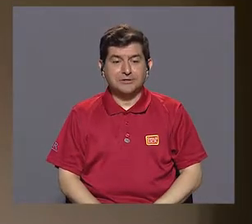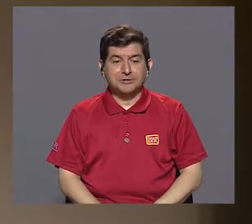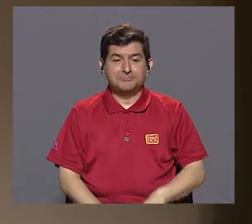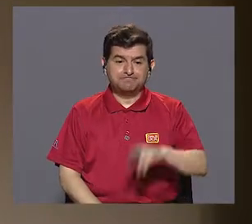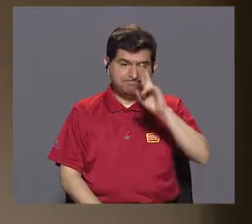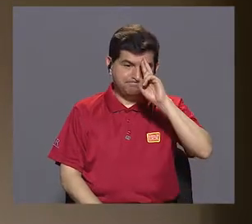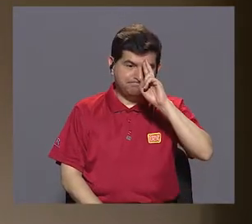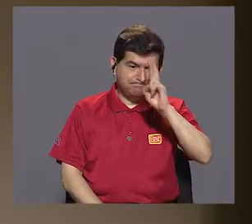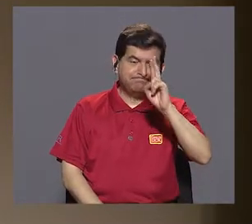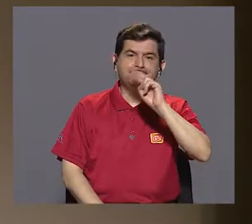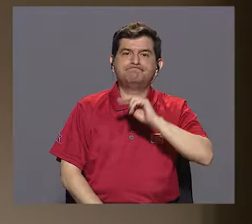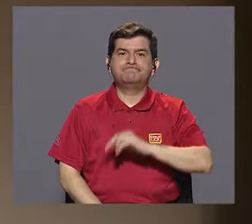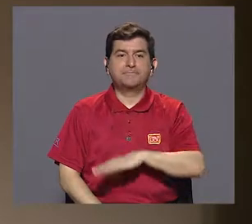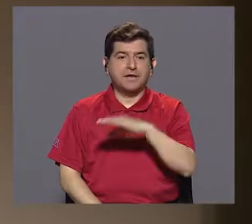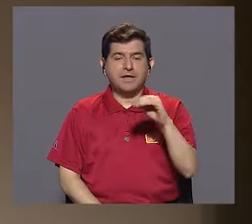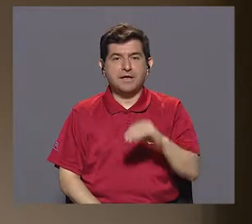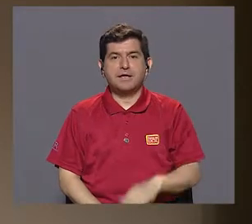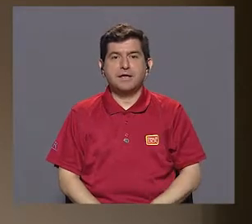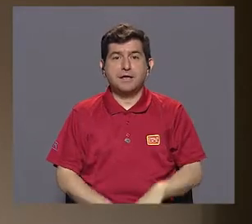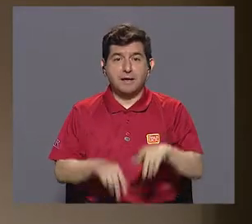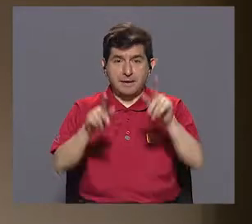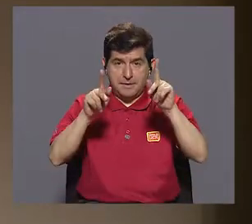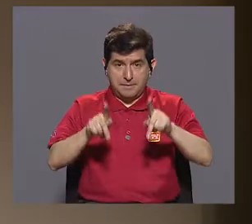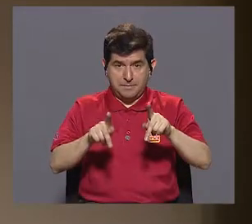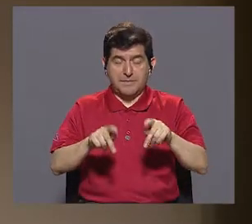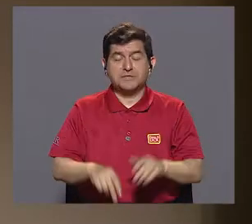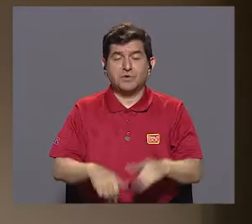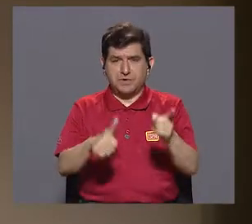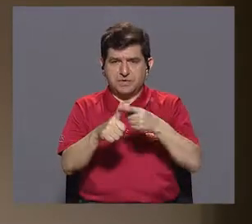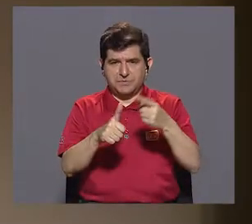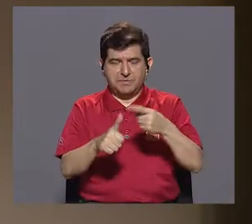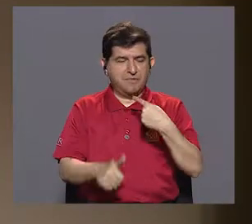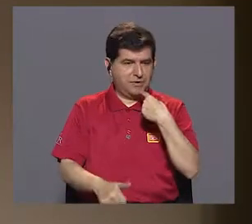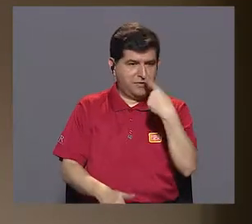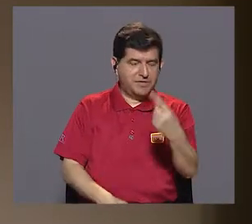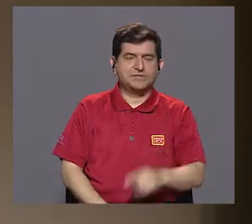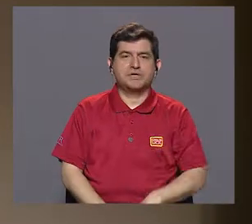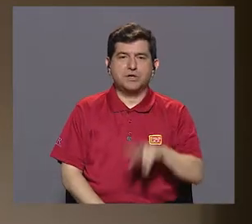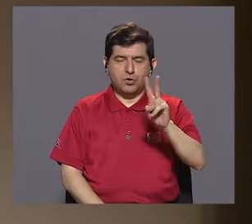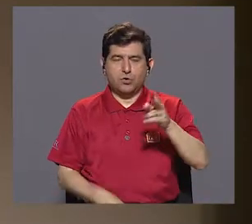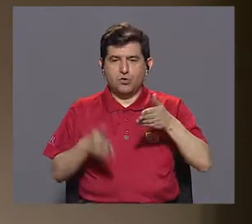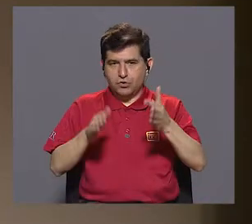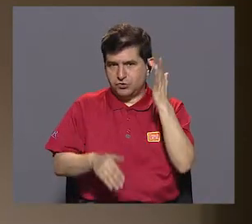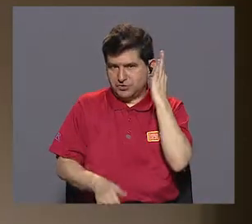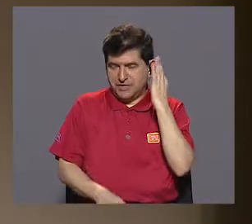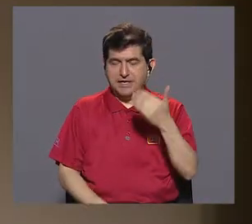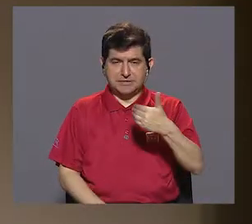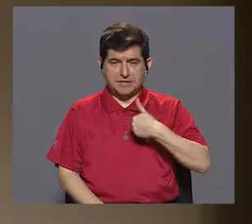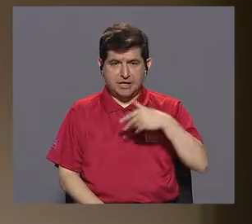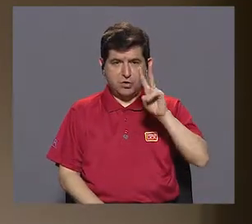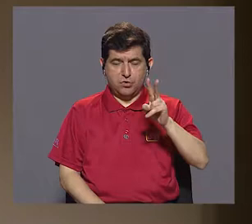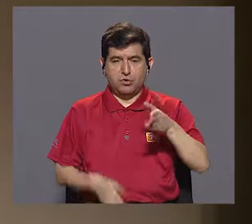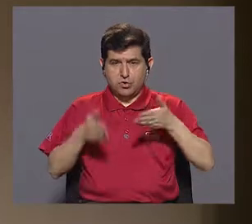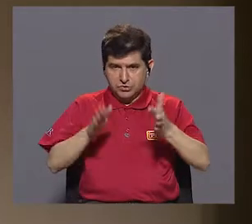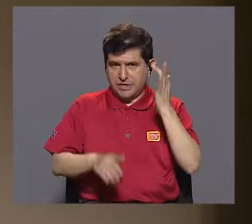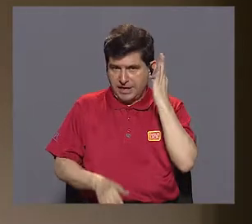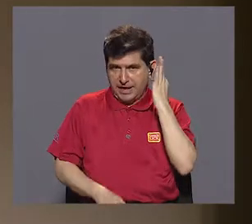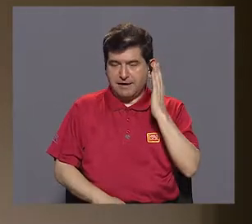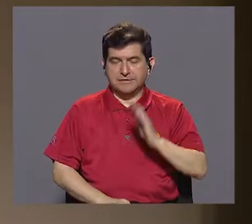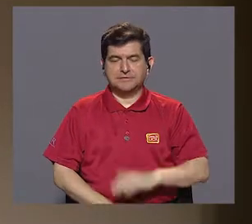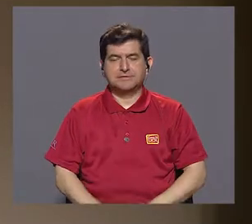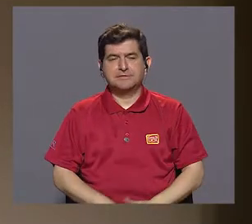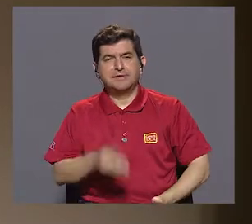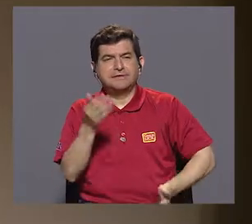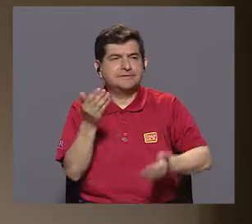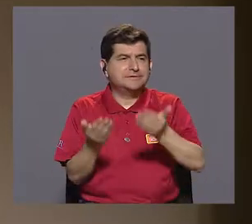que reconocer, y ante quienes primero lo reconocí fue ante mis dos hijas. Yo tengo dos hijas